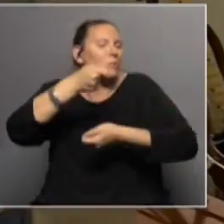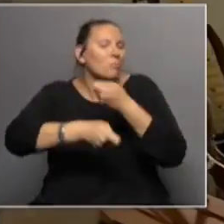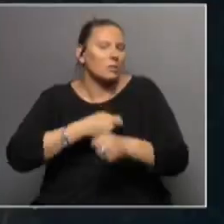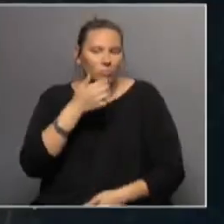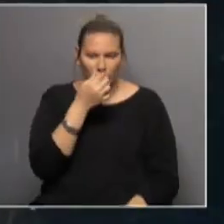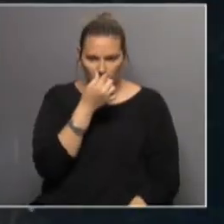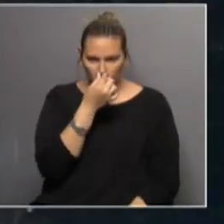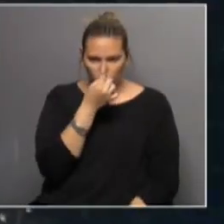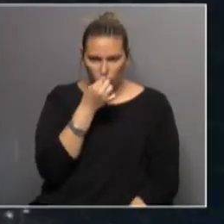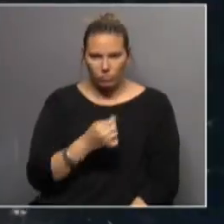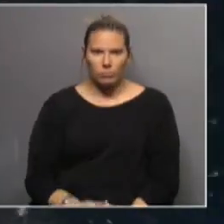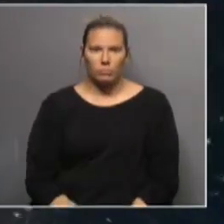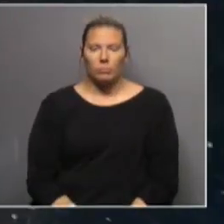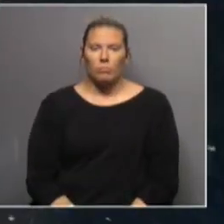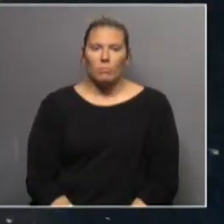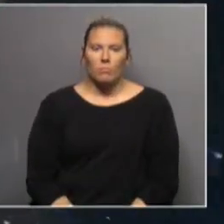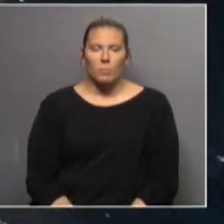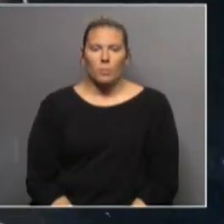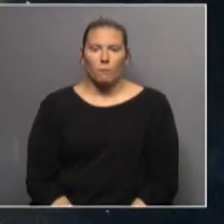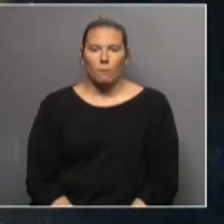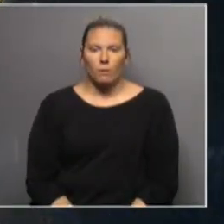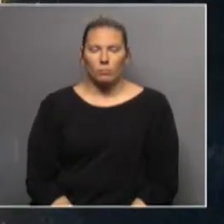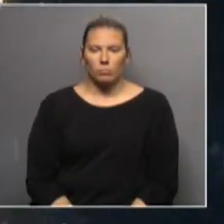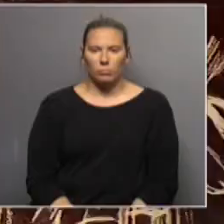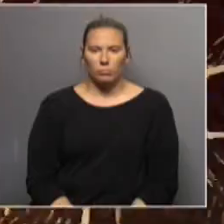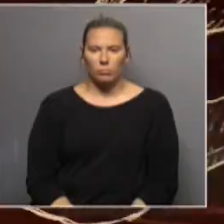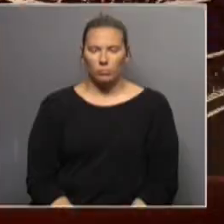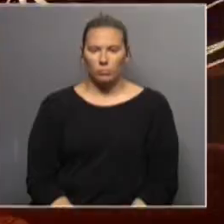Dale. Para volver a soñar.